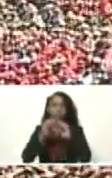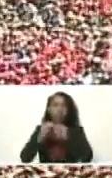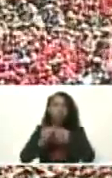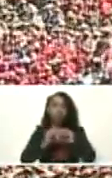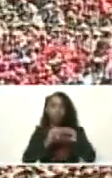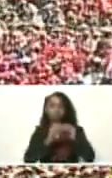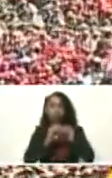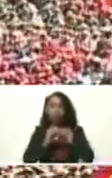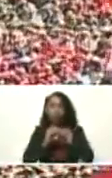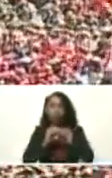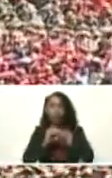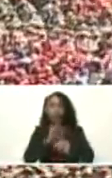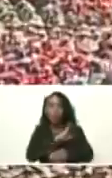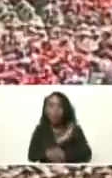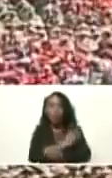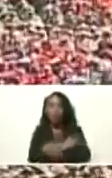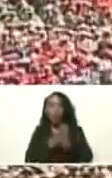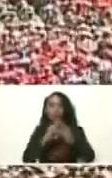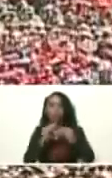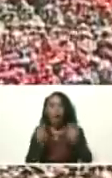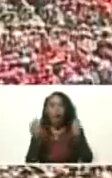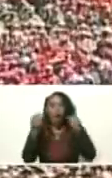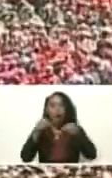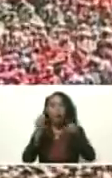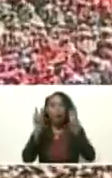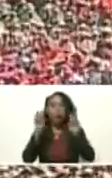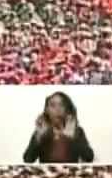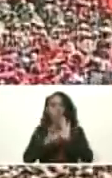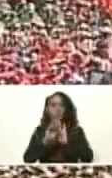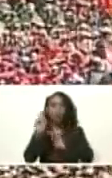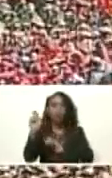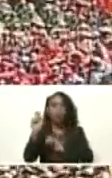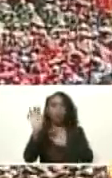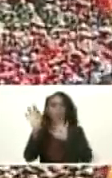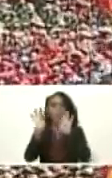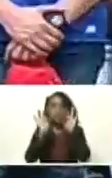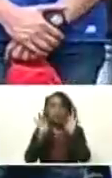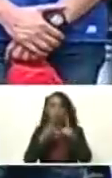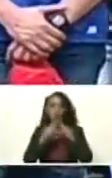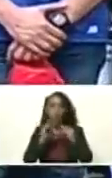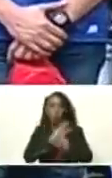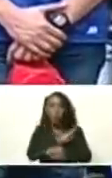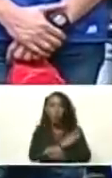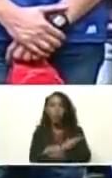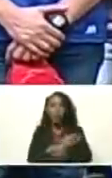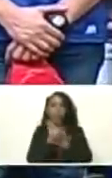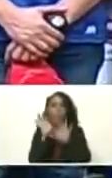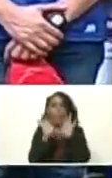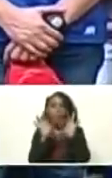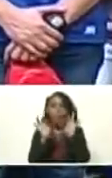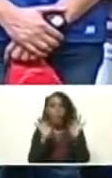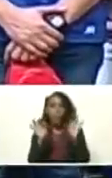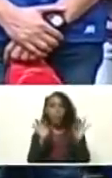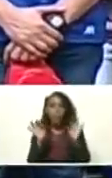poderes. Todos, de acuerdo a la nueva constitución, fueron electos todos los poderes.